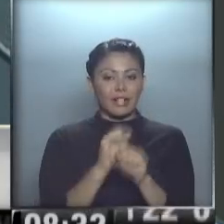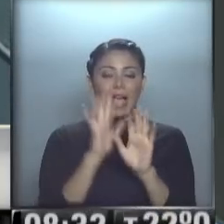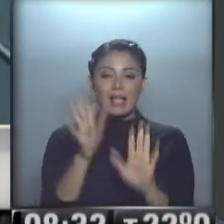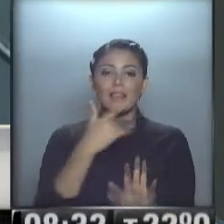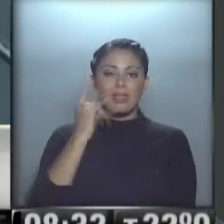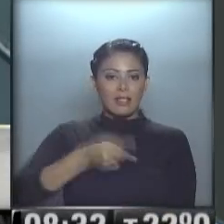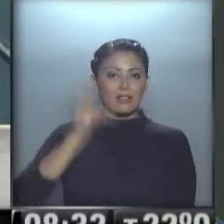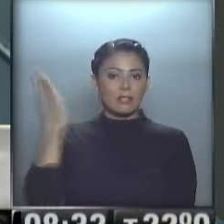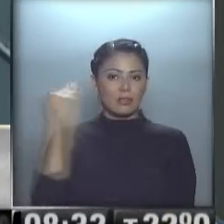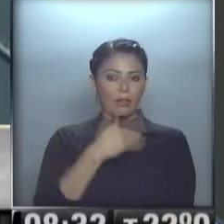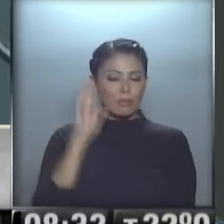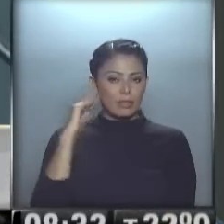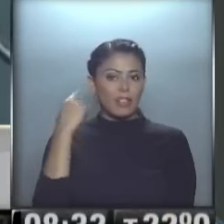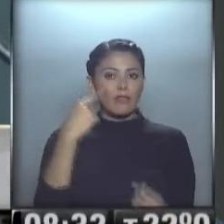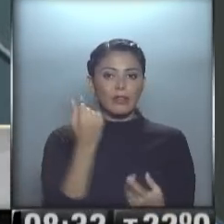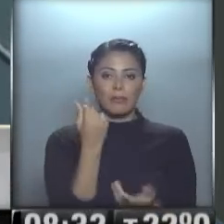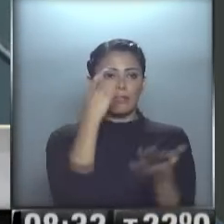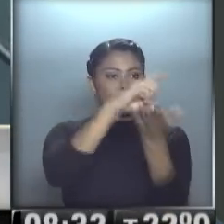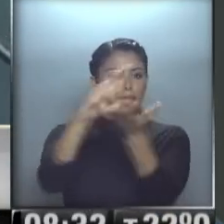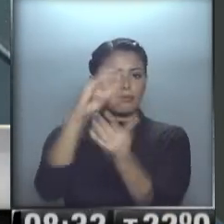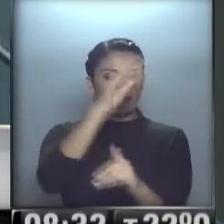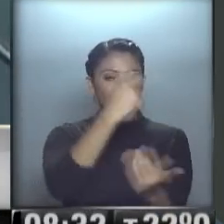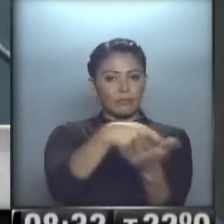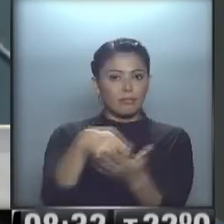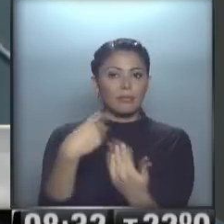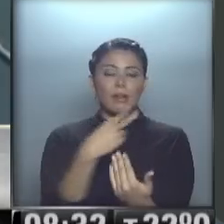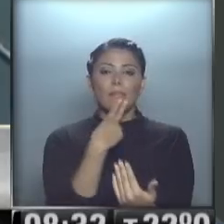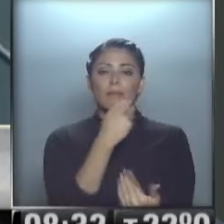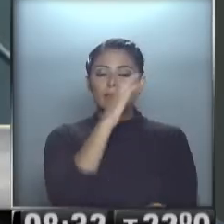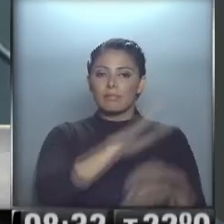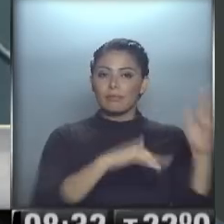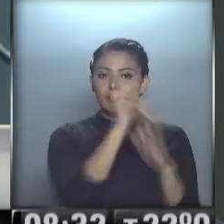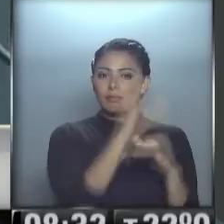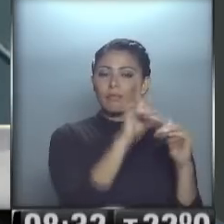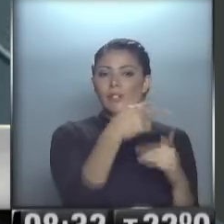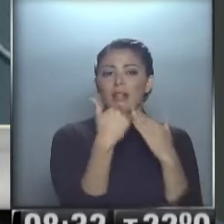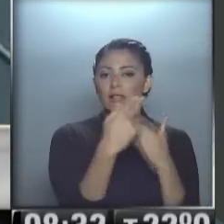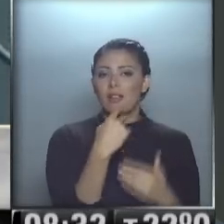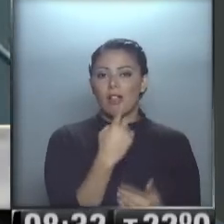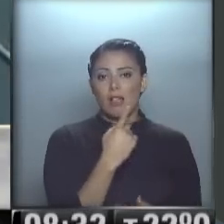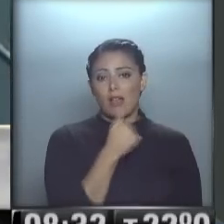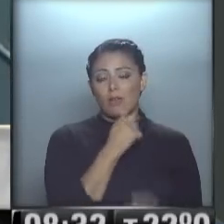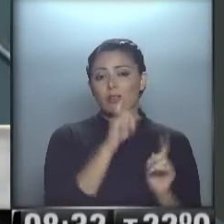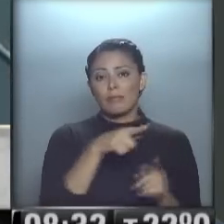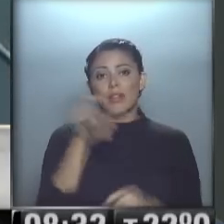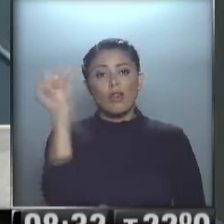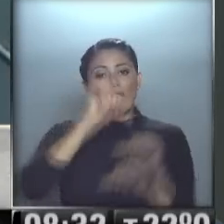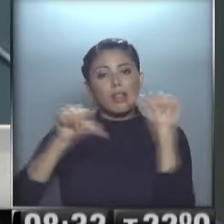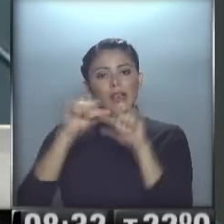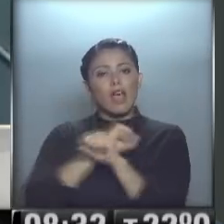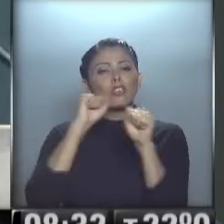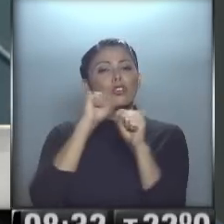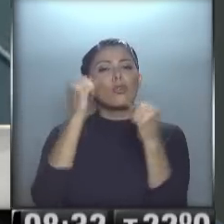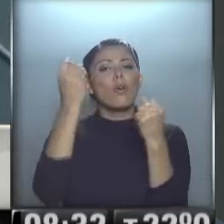presidenta en muchas inversiones para financiar energía hidroeléctrica o para energía atómica por qué porque